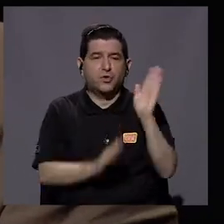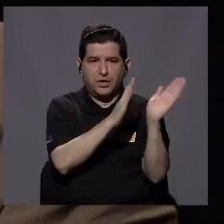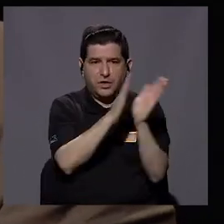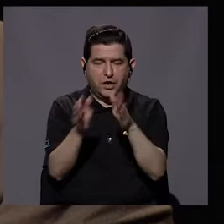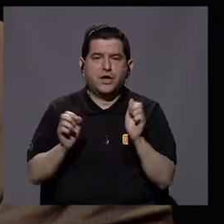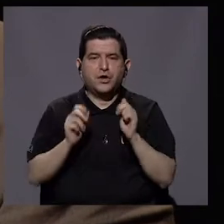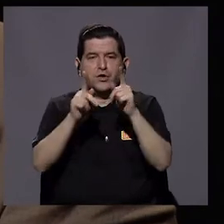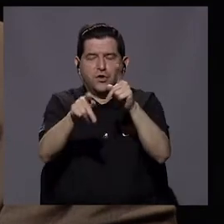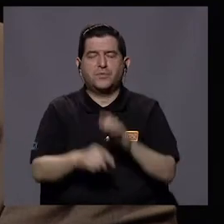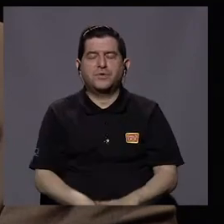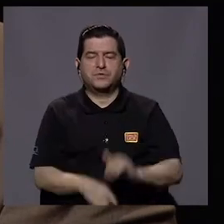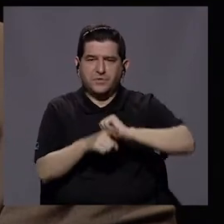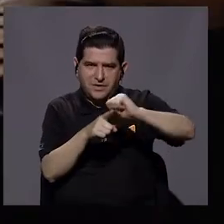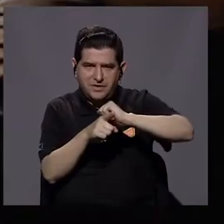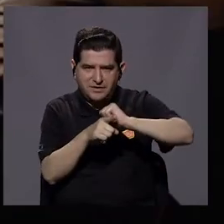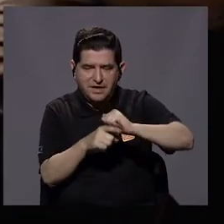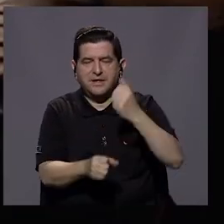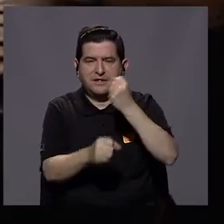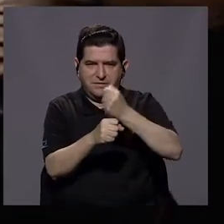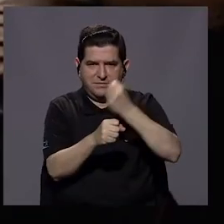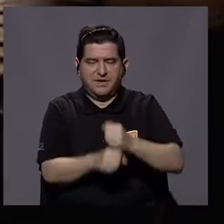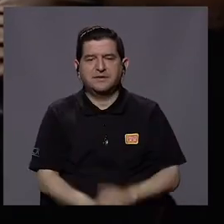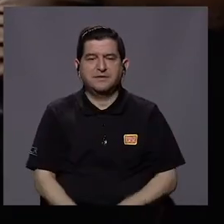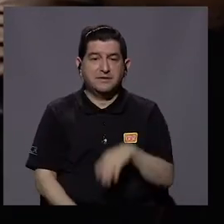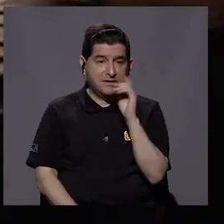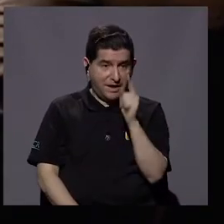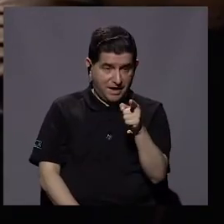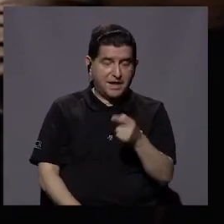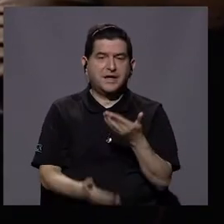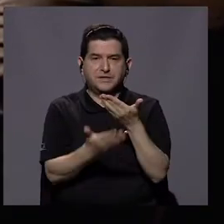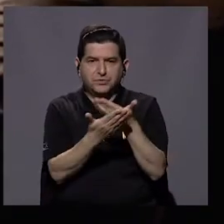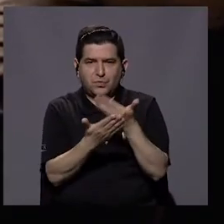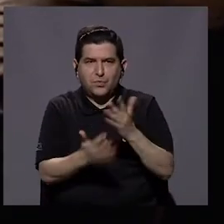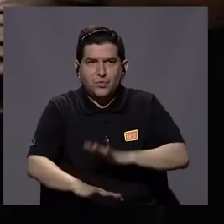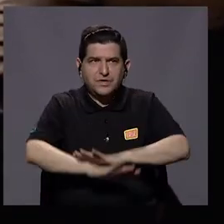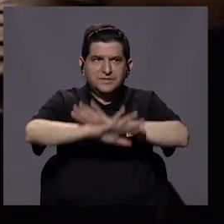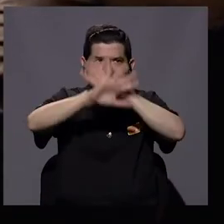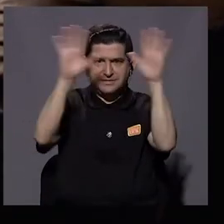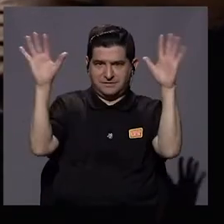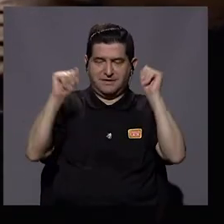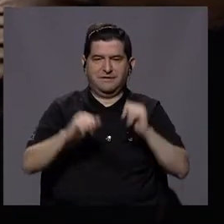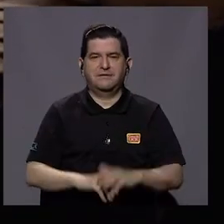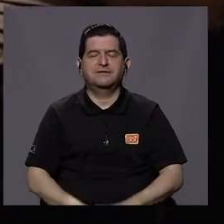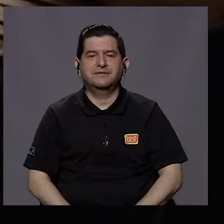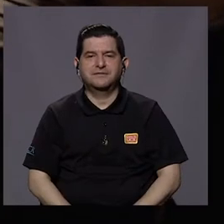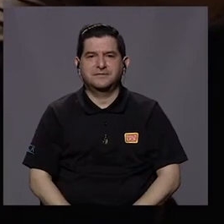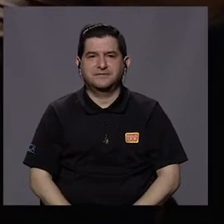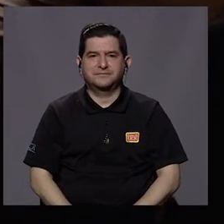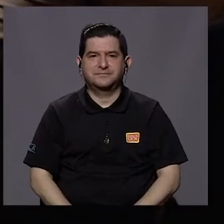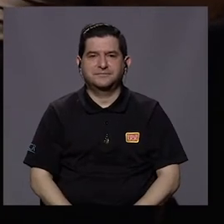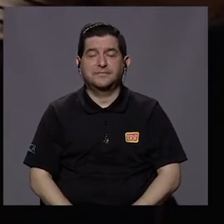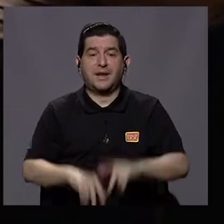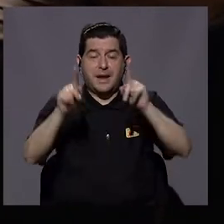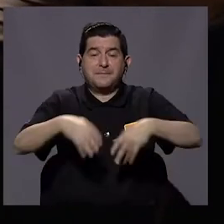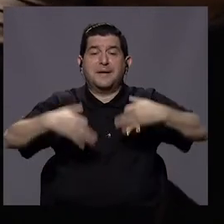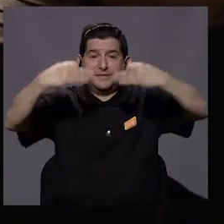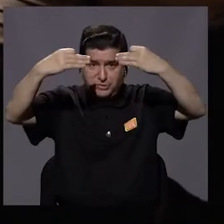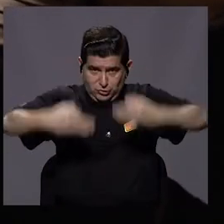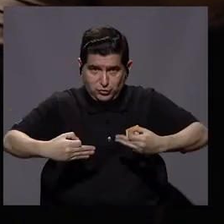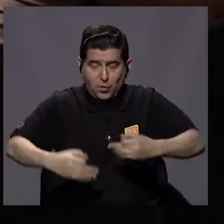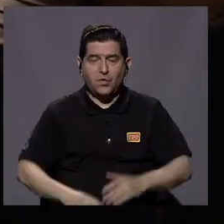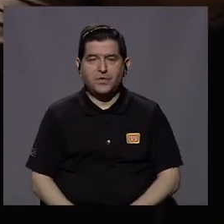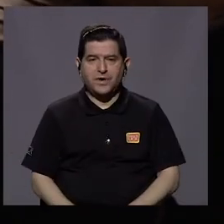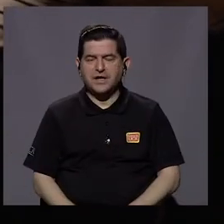y posibilidades de ejercicio laboral. Eso es, digamos, una muestra clara de que efectivamente los que toman decisiones,